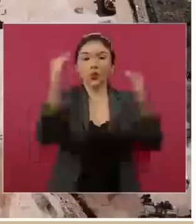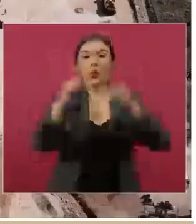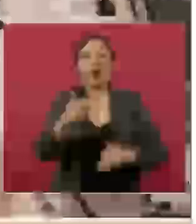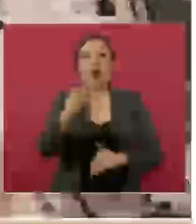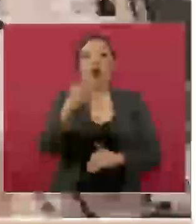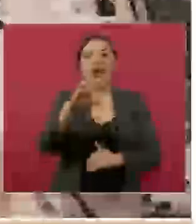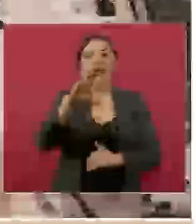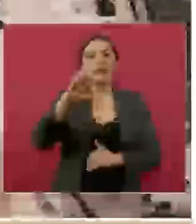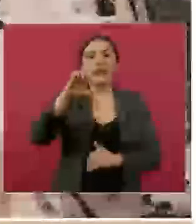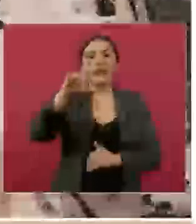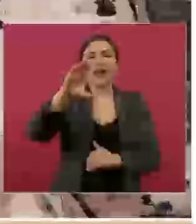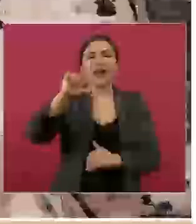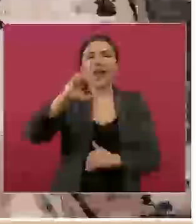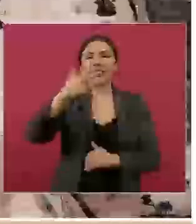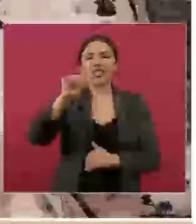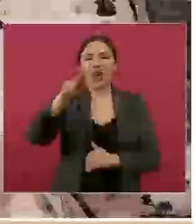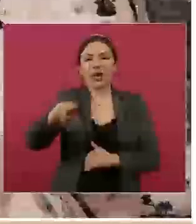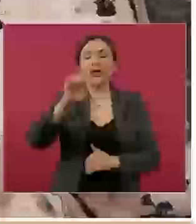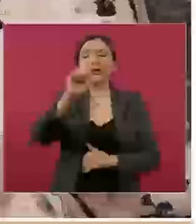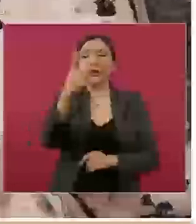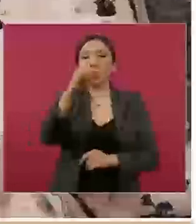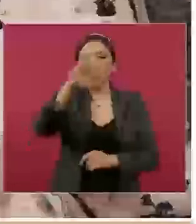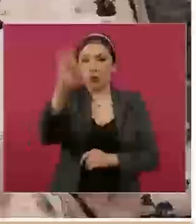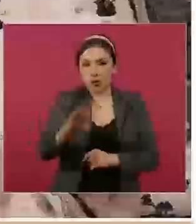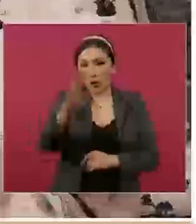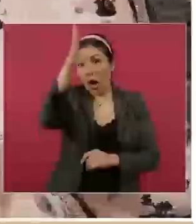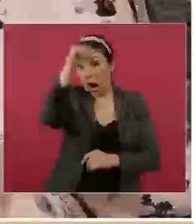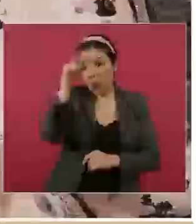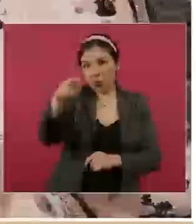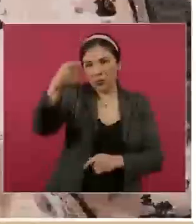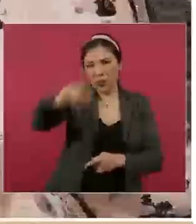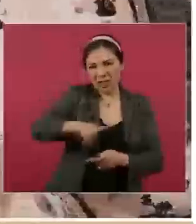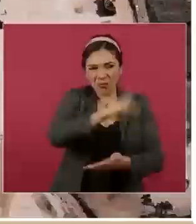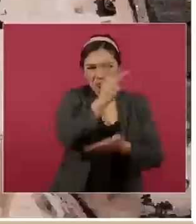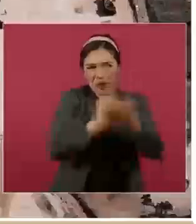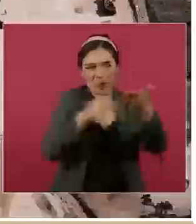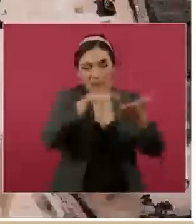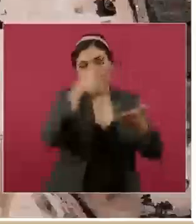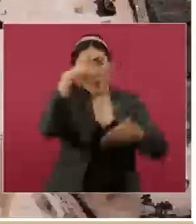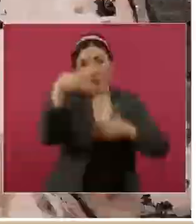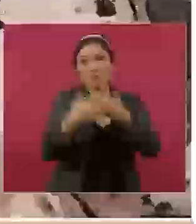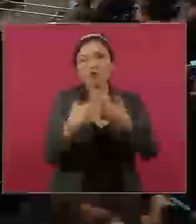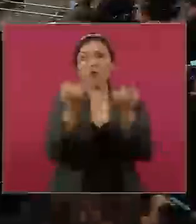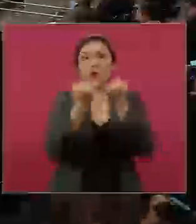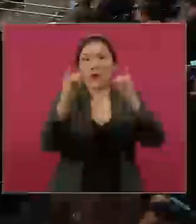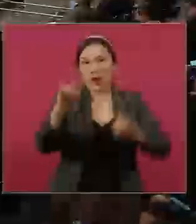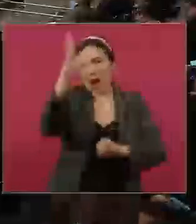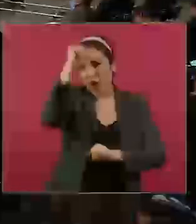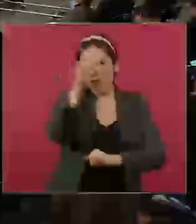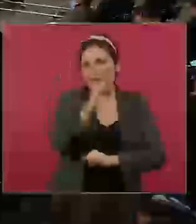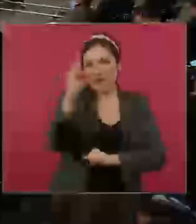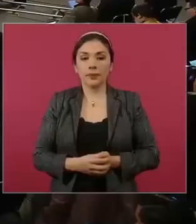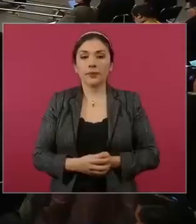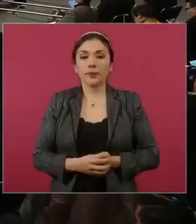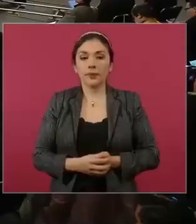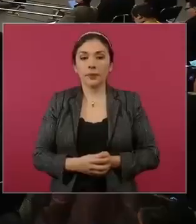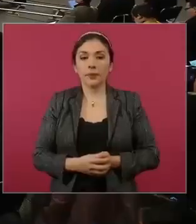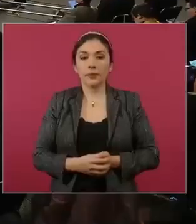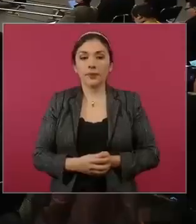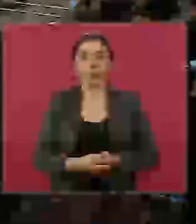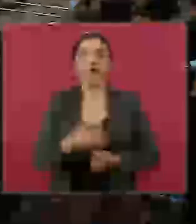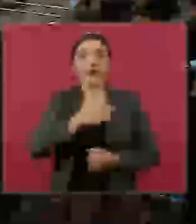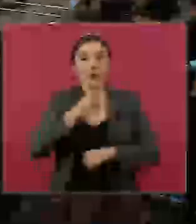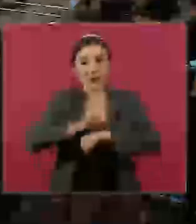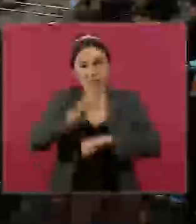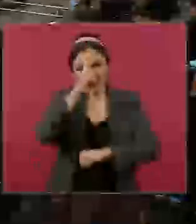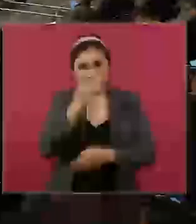de mantenimiento 56%, todas de acuerdo a programa para la inauguración en las fechas acordadas. Gracias. Muy buenos